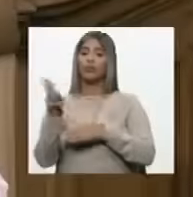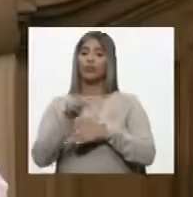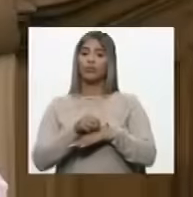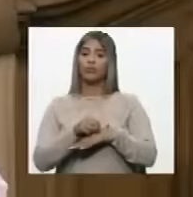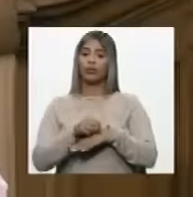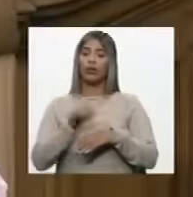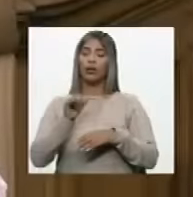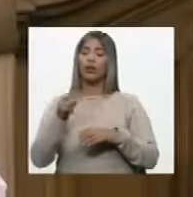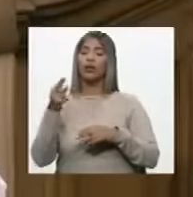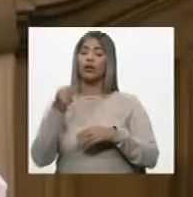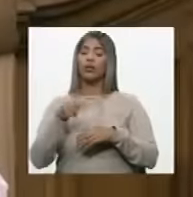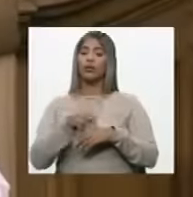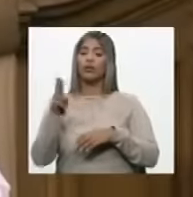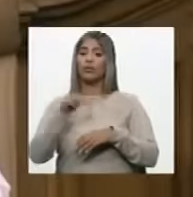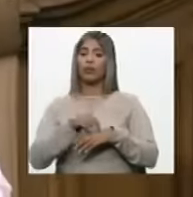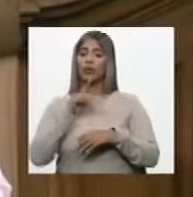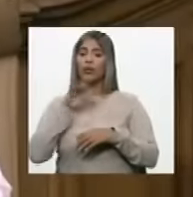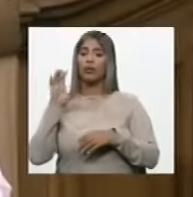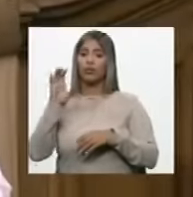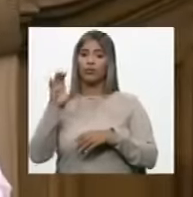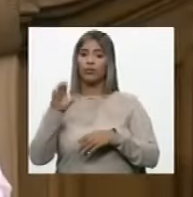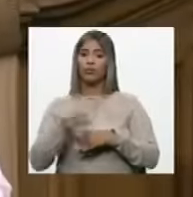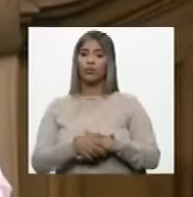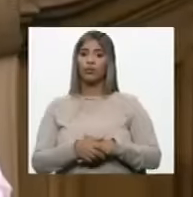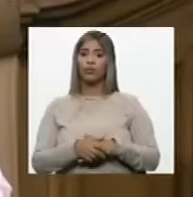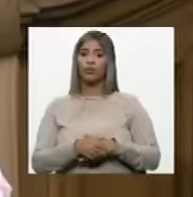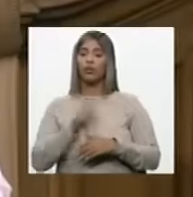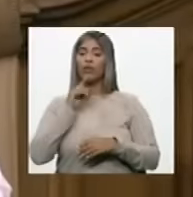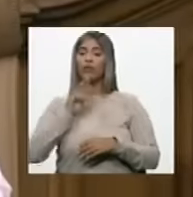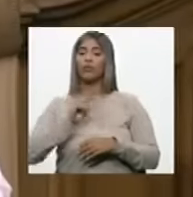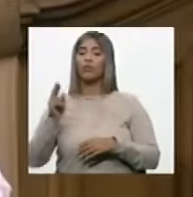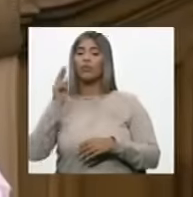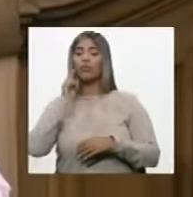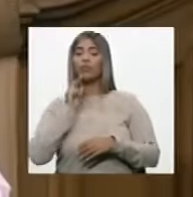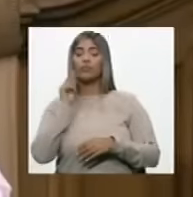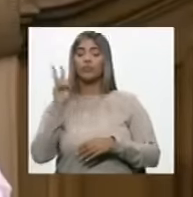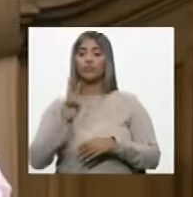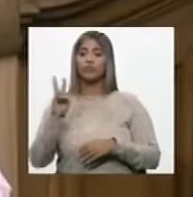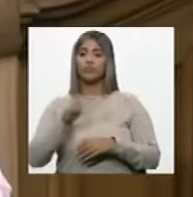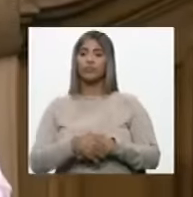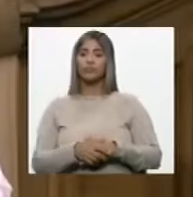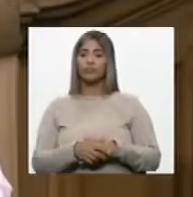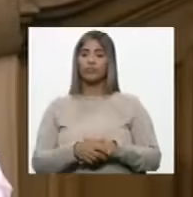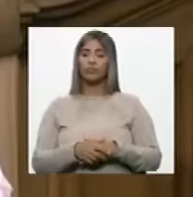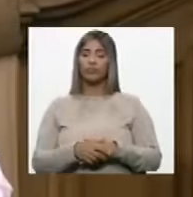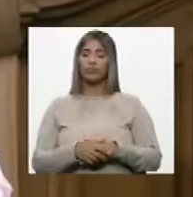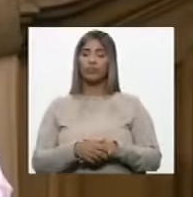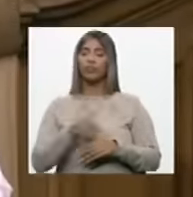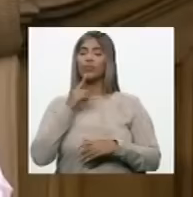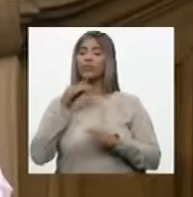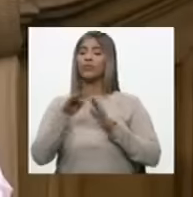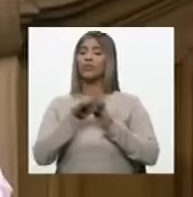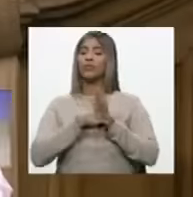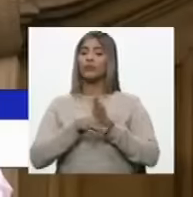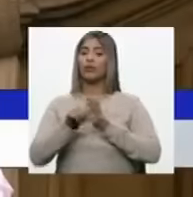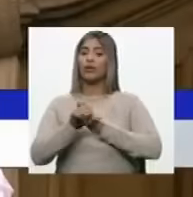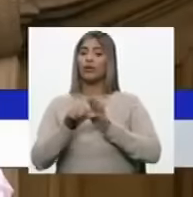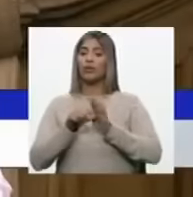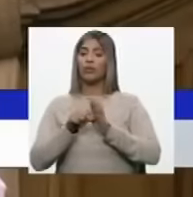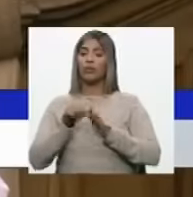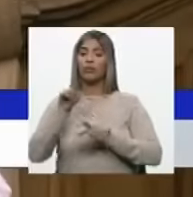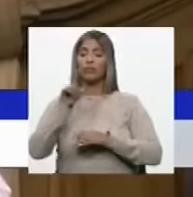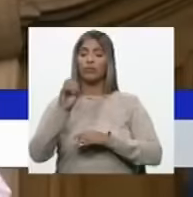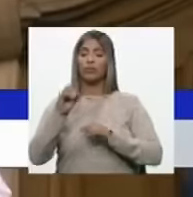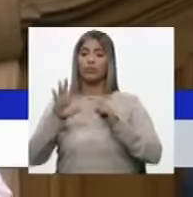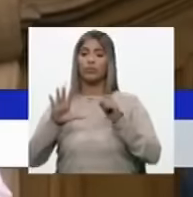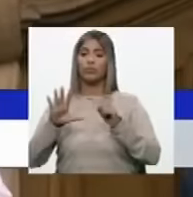nacional, himno nacional y escudo de armas de la República Bolivariana de Venezuela. De acuerdo con lo establecido en el artículo